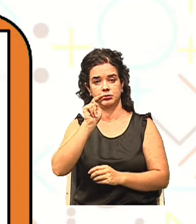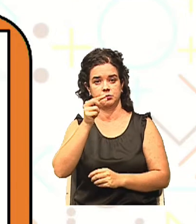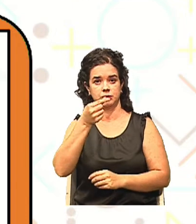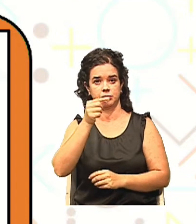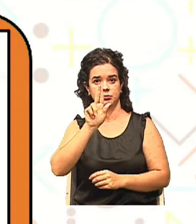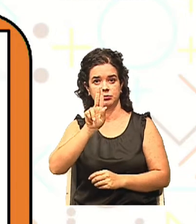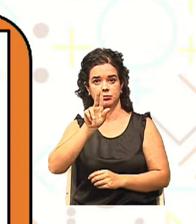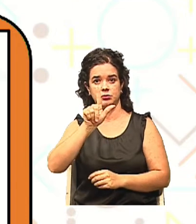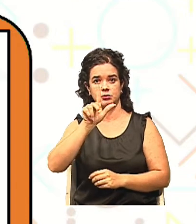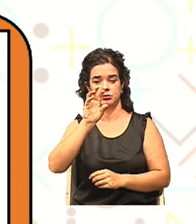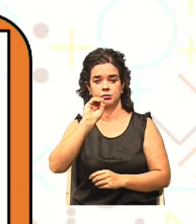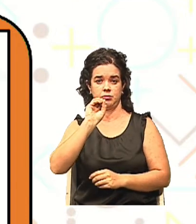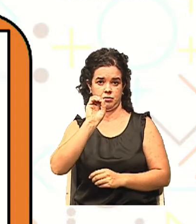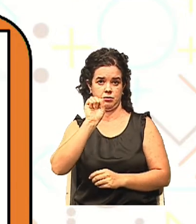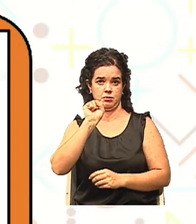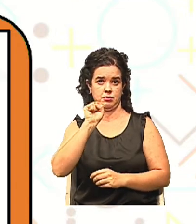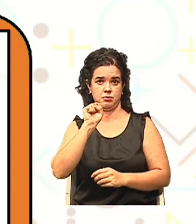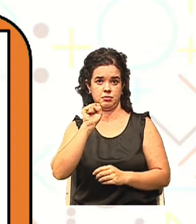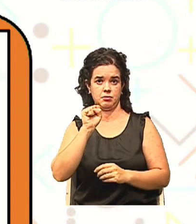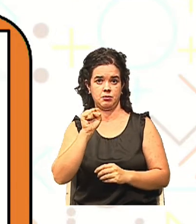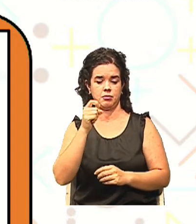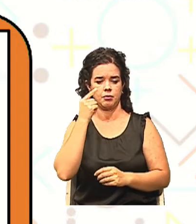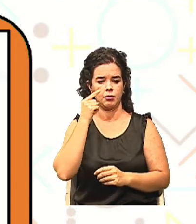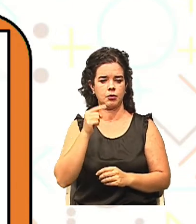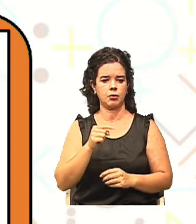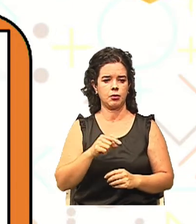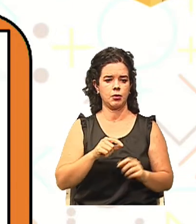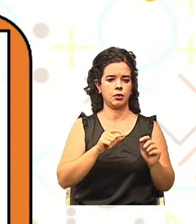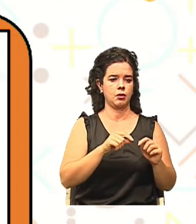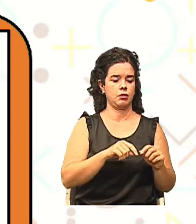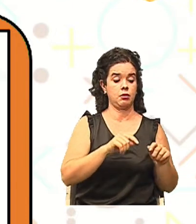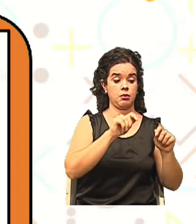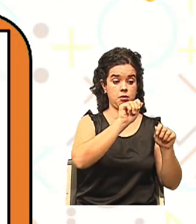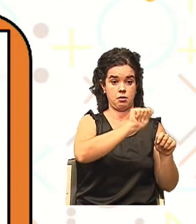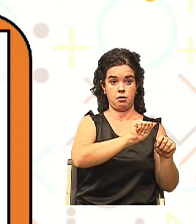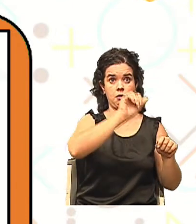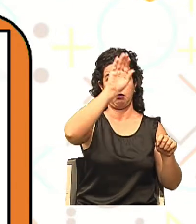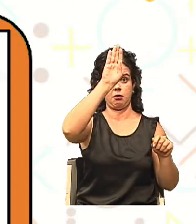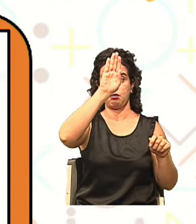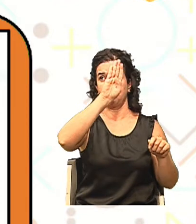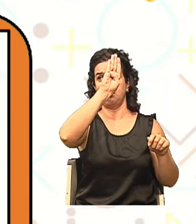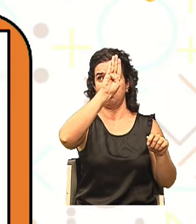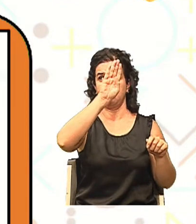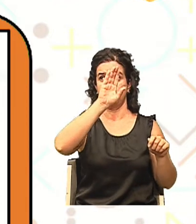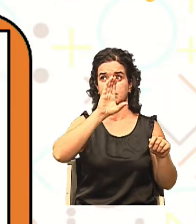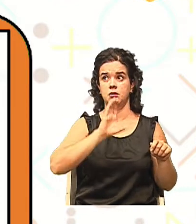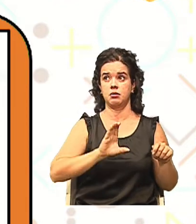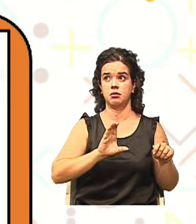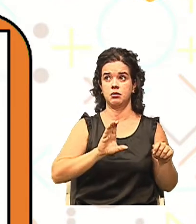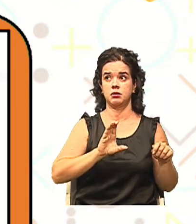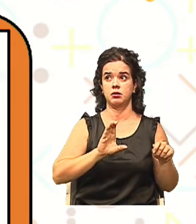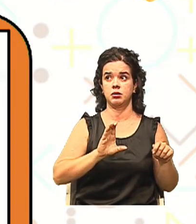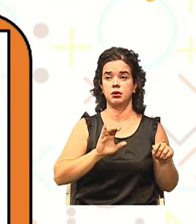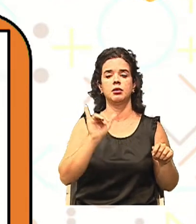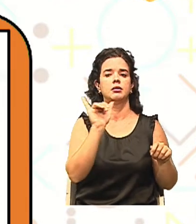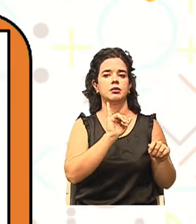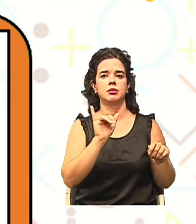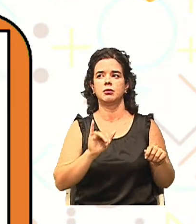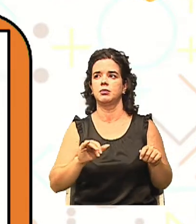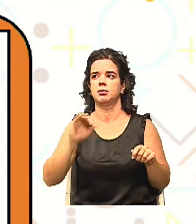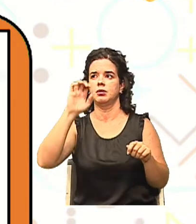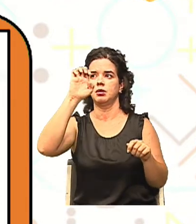entonces concluir que el triángulo ABC es semejante al triángulo